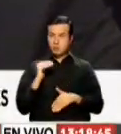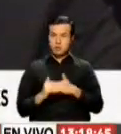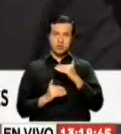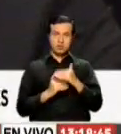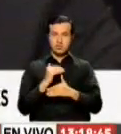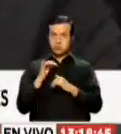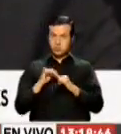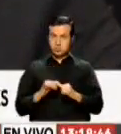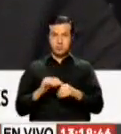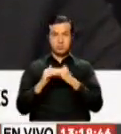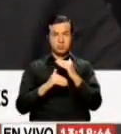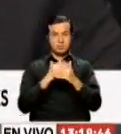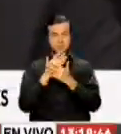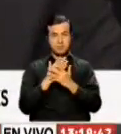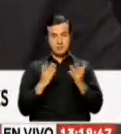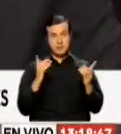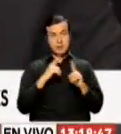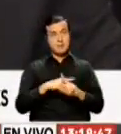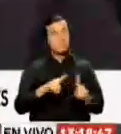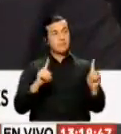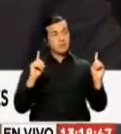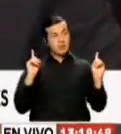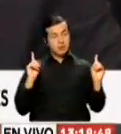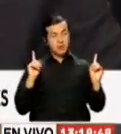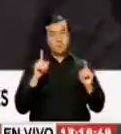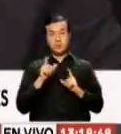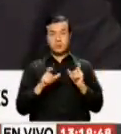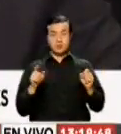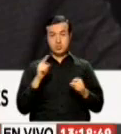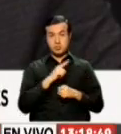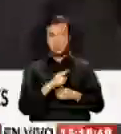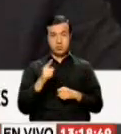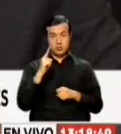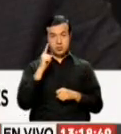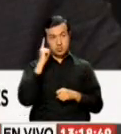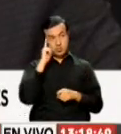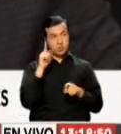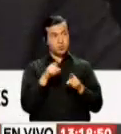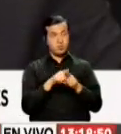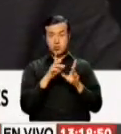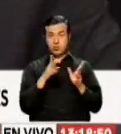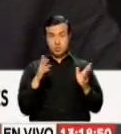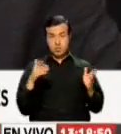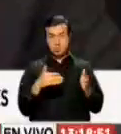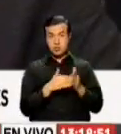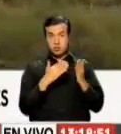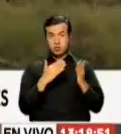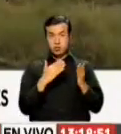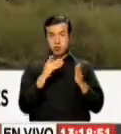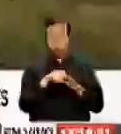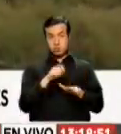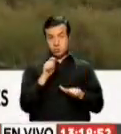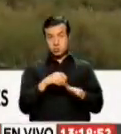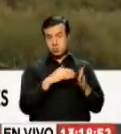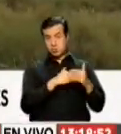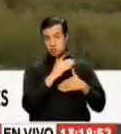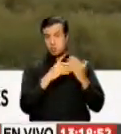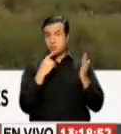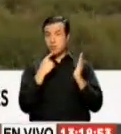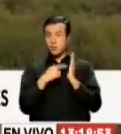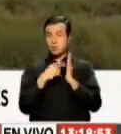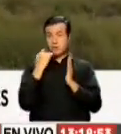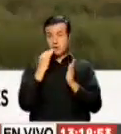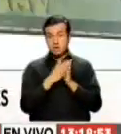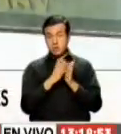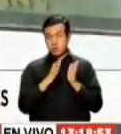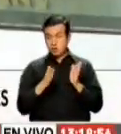pleno en curso, ¿no es verdad? Pero obviamente quienes objetan esa consulta tienen recursos legales. Es decir, si se ajustan las